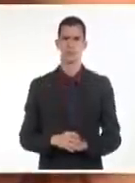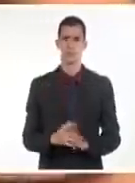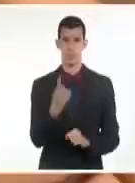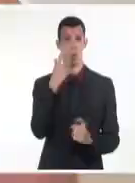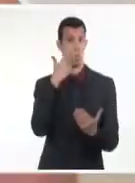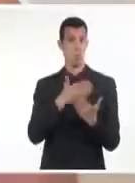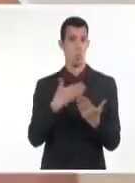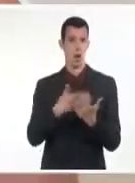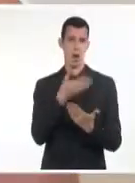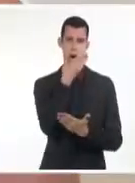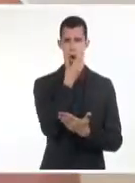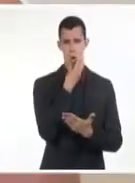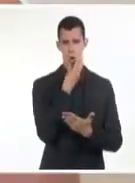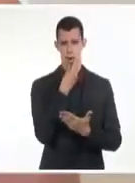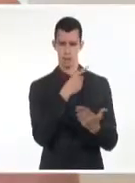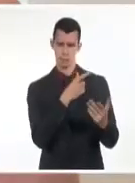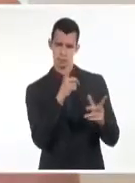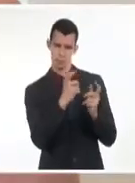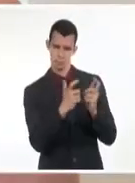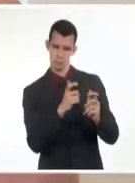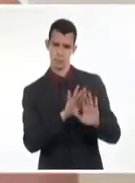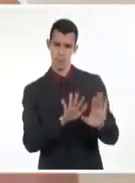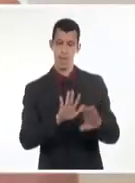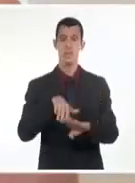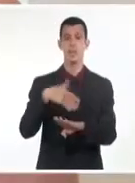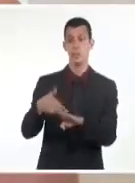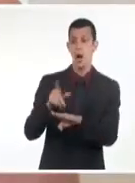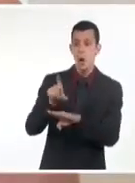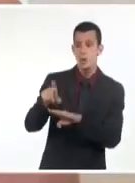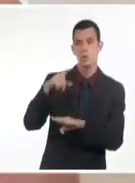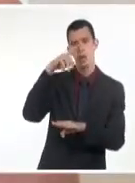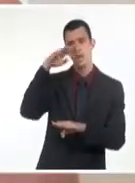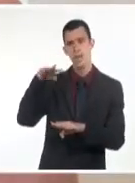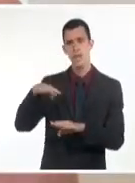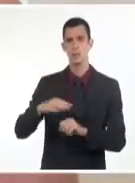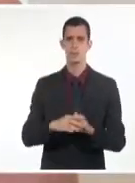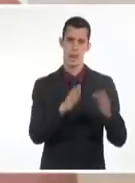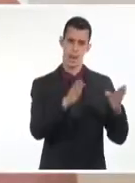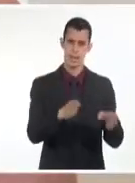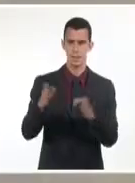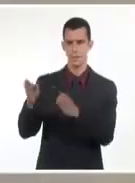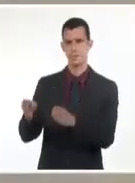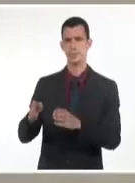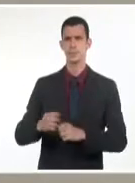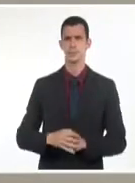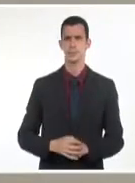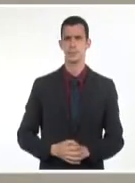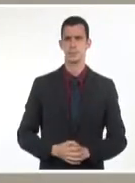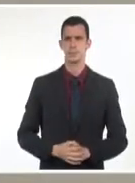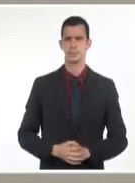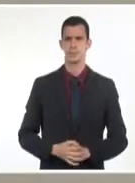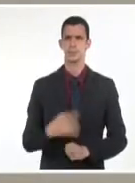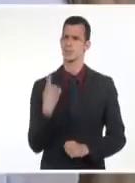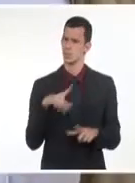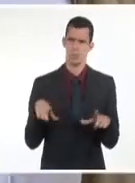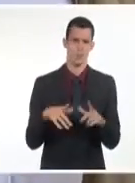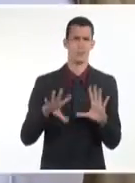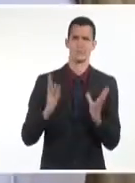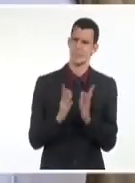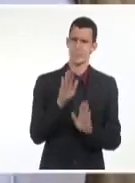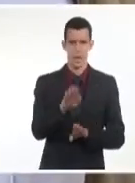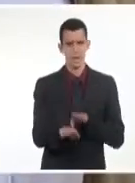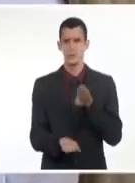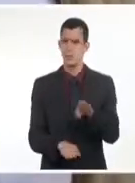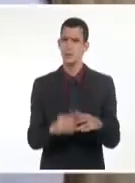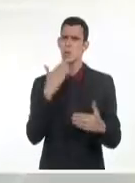vulnerable, con la cual hemos cumplido todas las exigencias y estándares tanto nacionales como internacionales. Se realizará en el